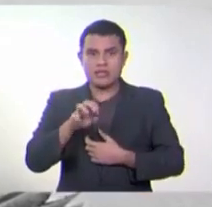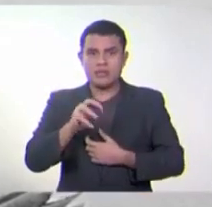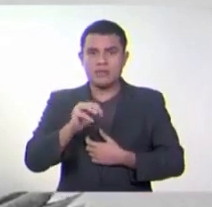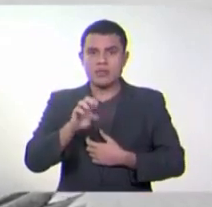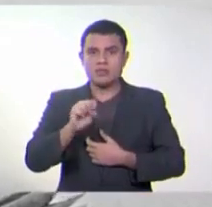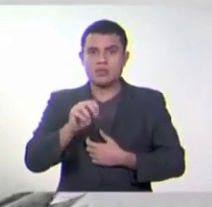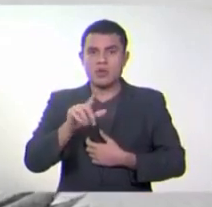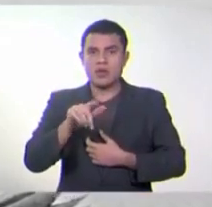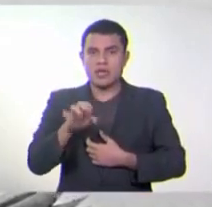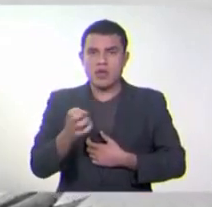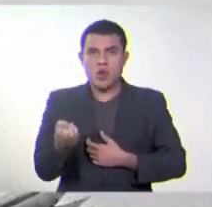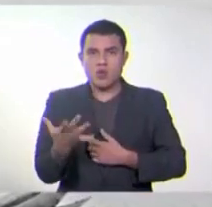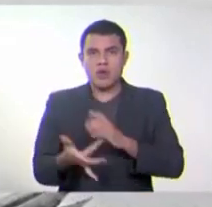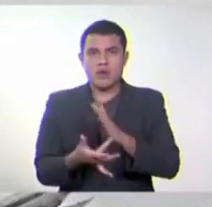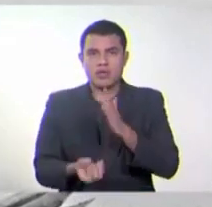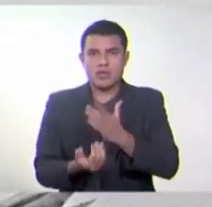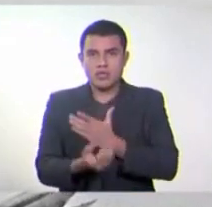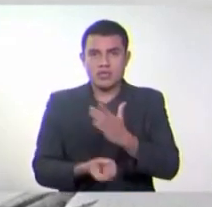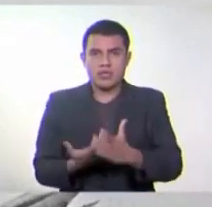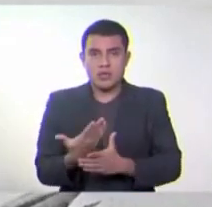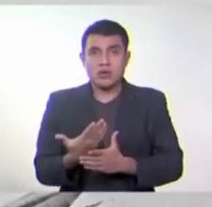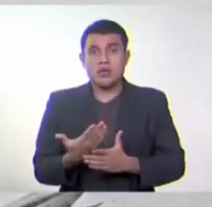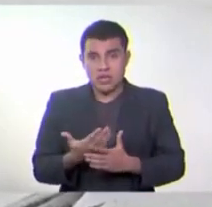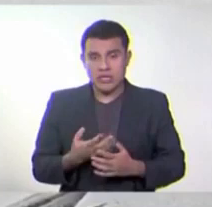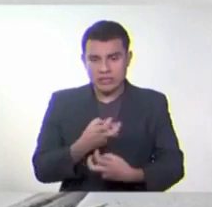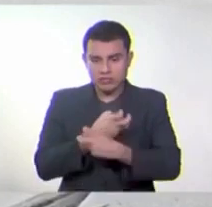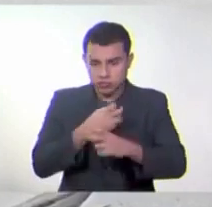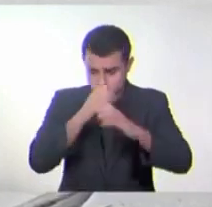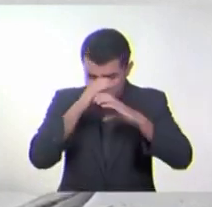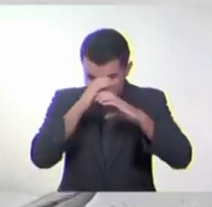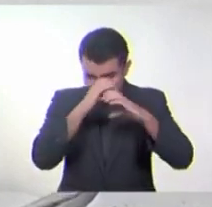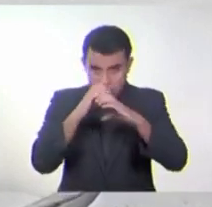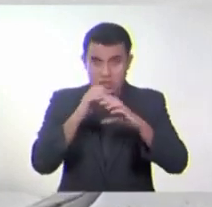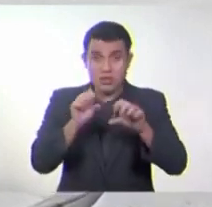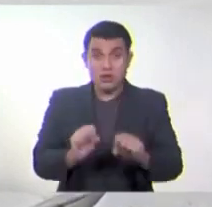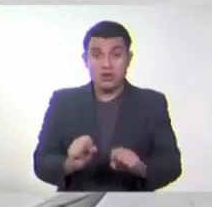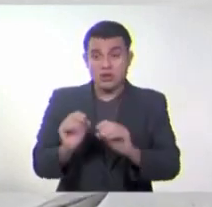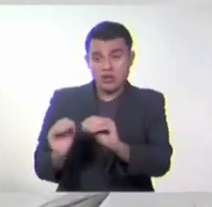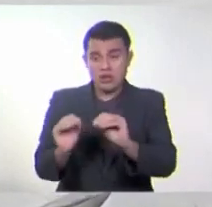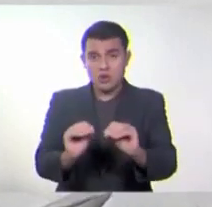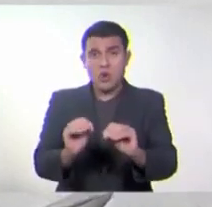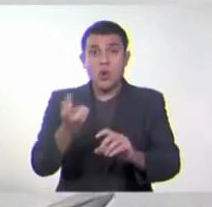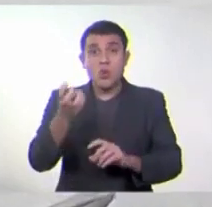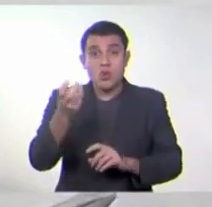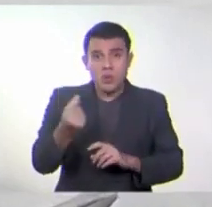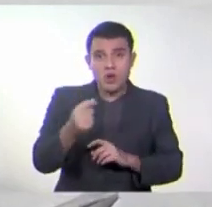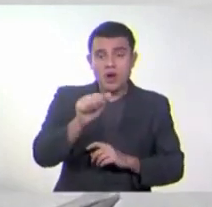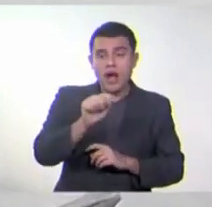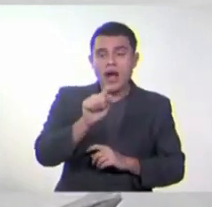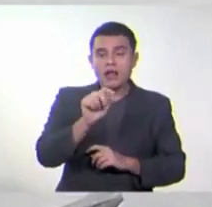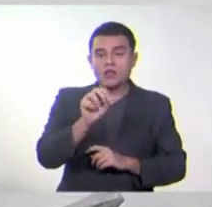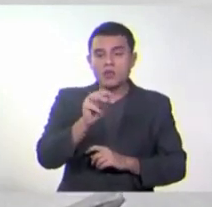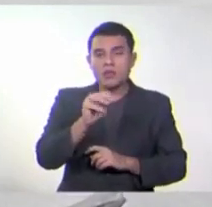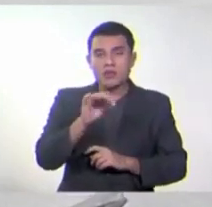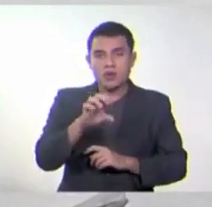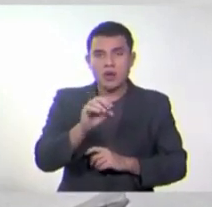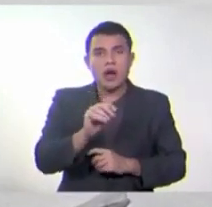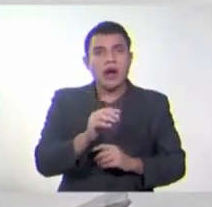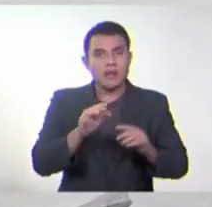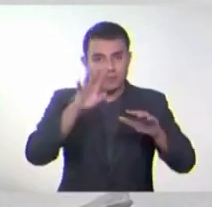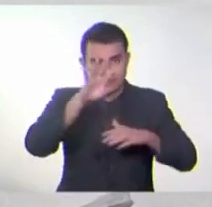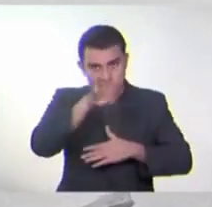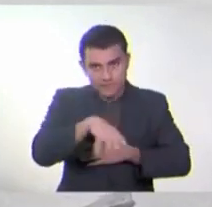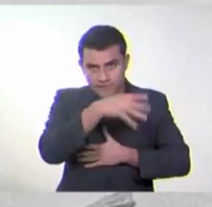con nueva tecnología, difracción de rayos X, quien le asignó un número atómico a cada elemento. Y es